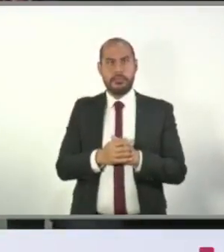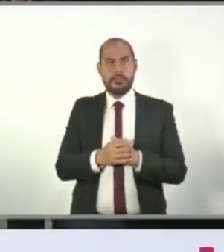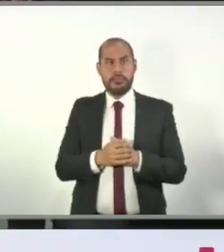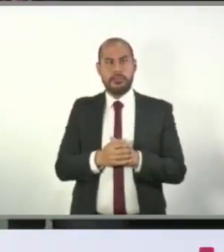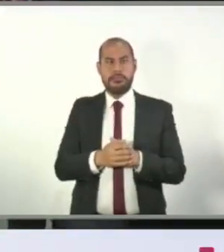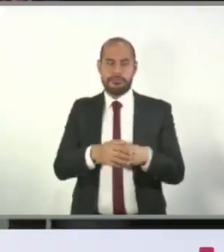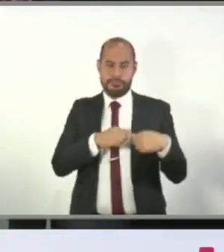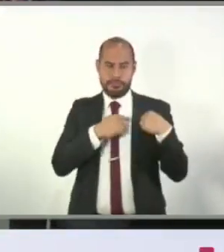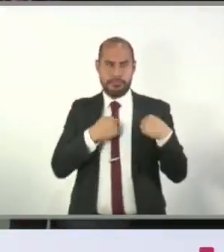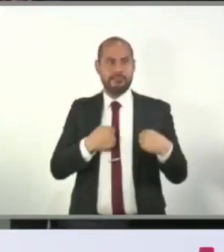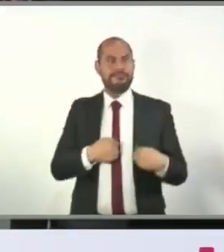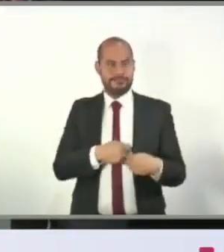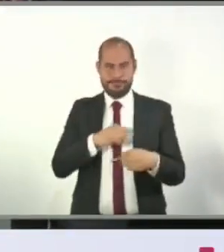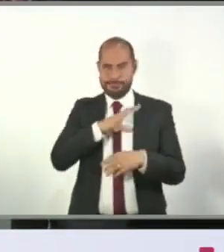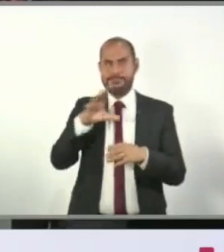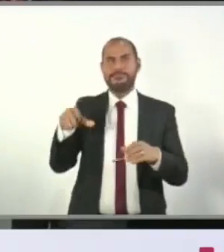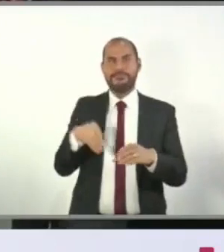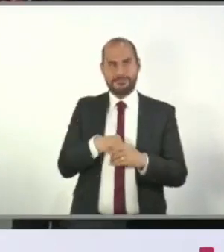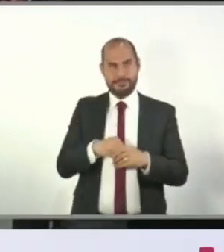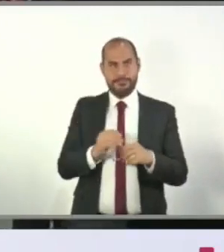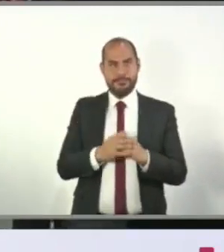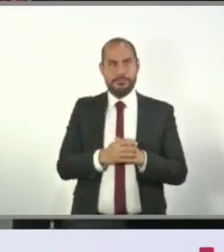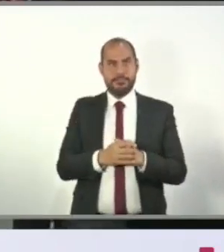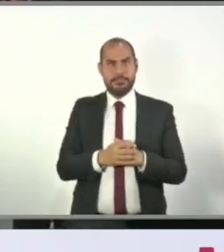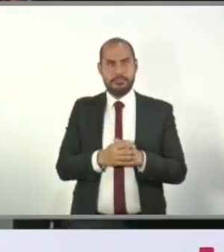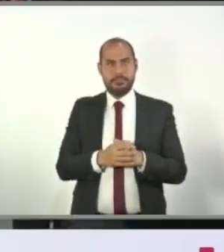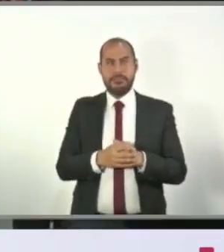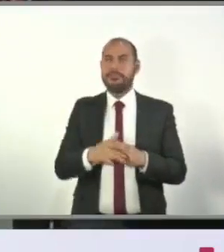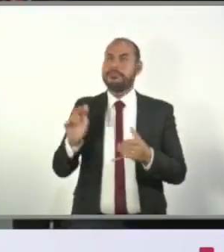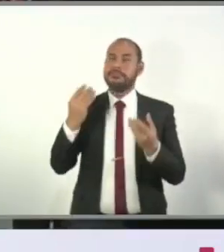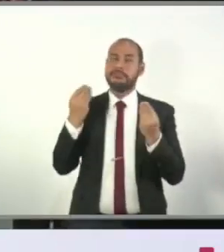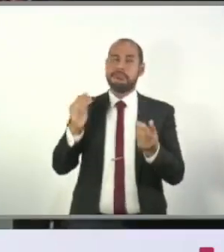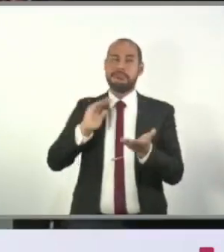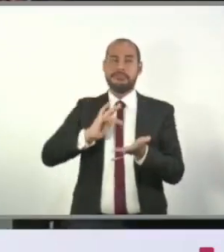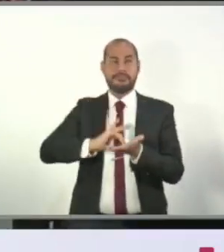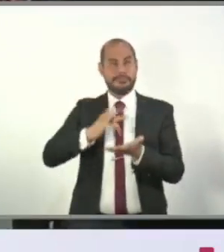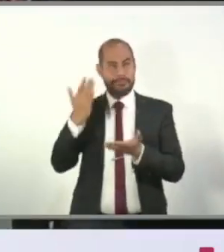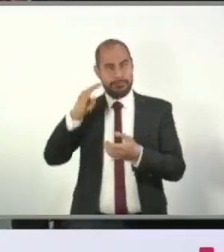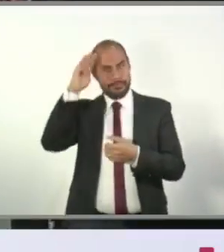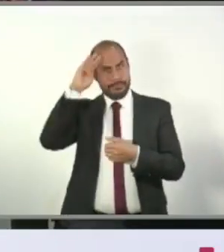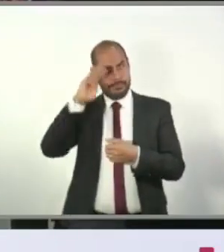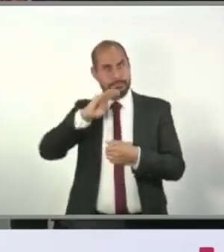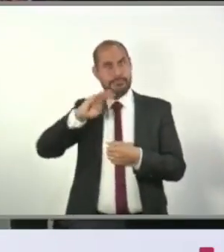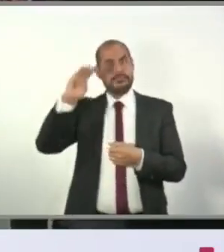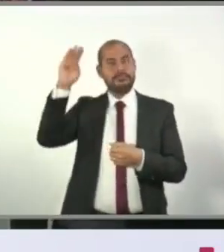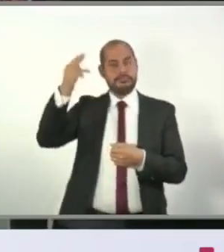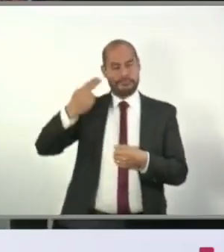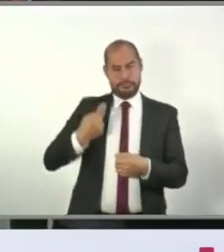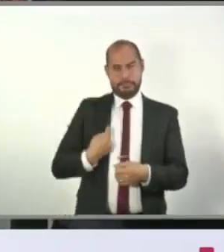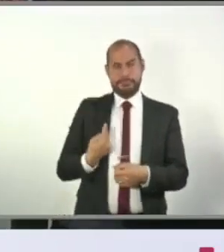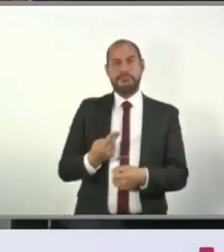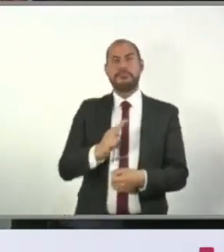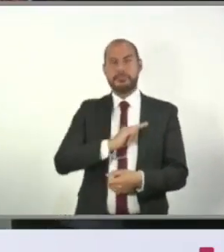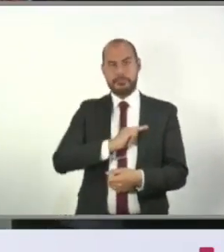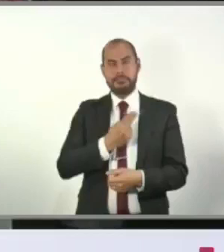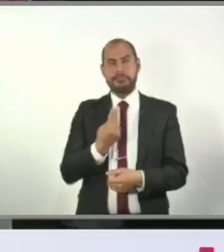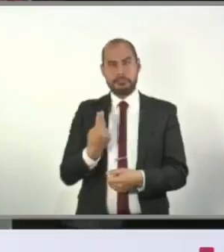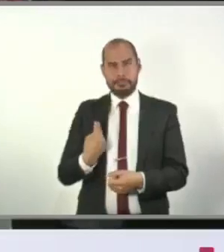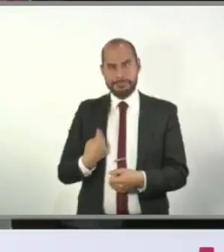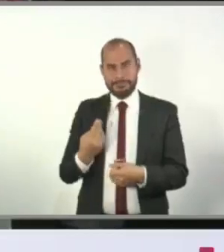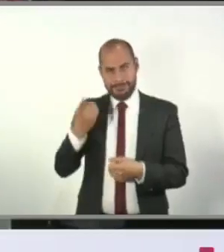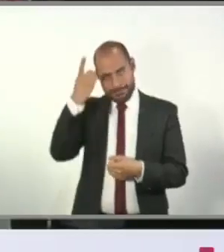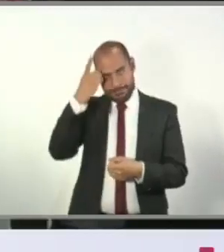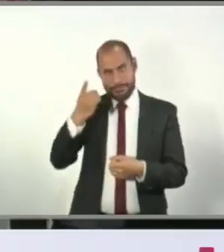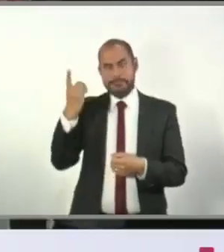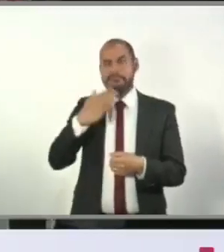corazón. Lo tenemos levantado hacia el Señor. Demos muchas gracias al Señor nuestro Dios. Es justo y necesario.